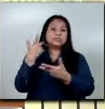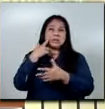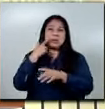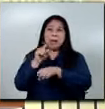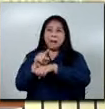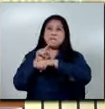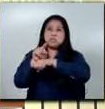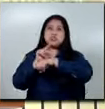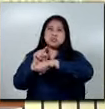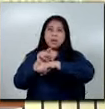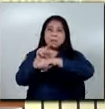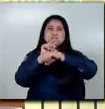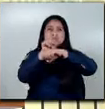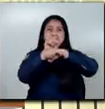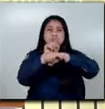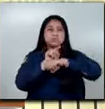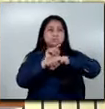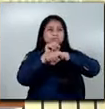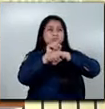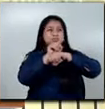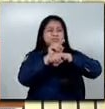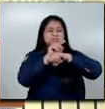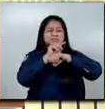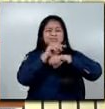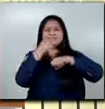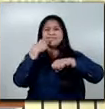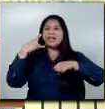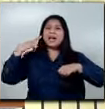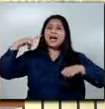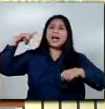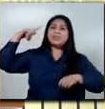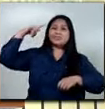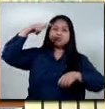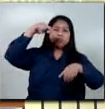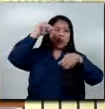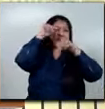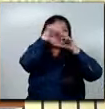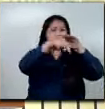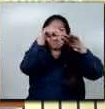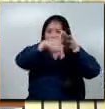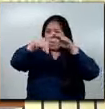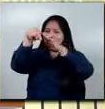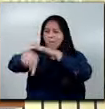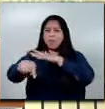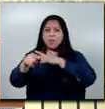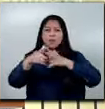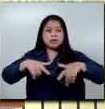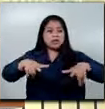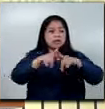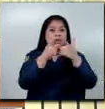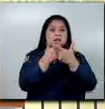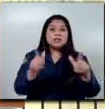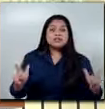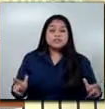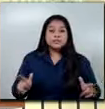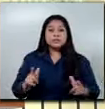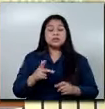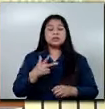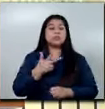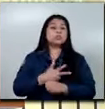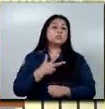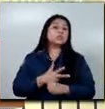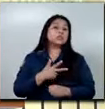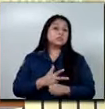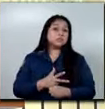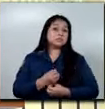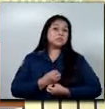misiles, los tanques y los aviones para atacar a una nación libre. Guatemala, quiero